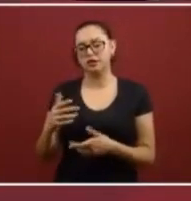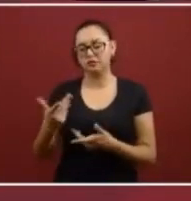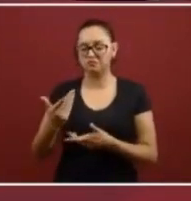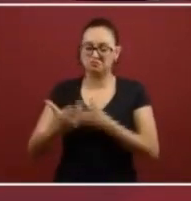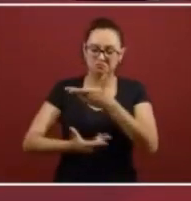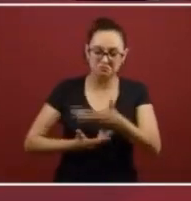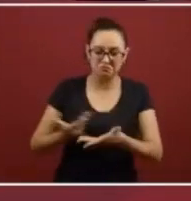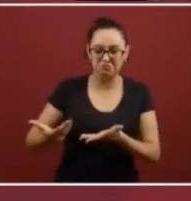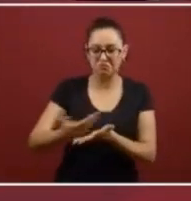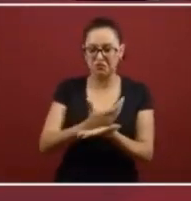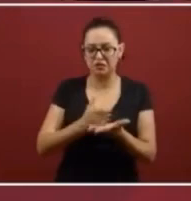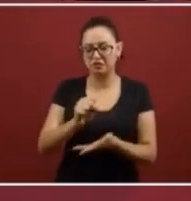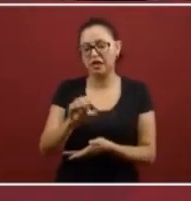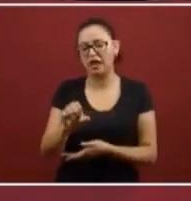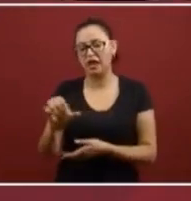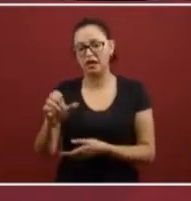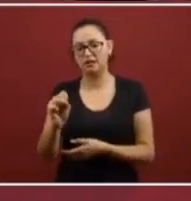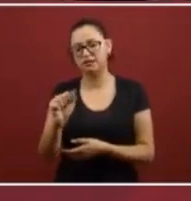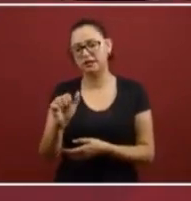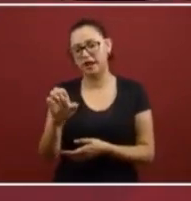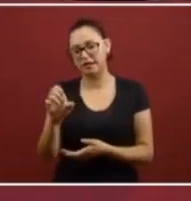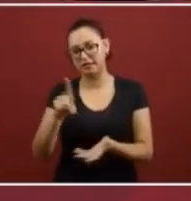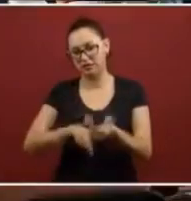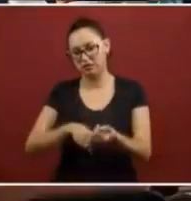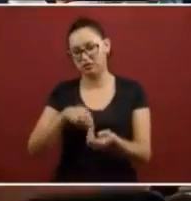director of SAE goods, de Hacienda,